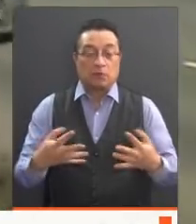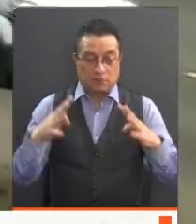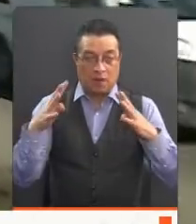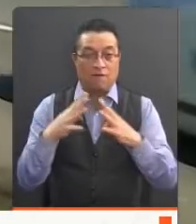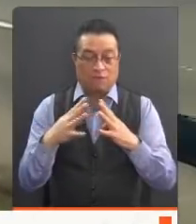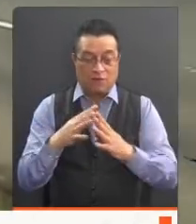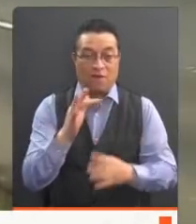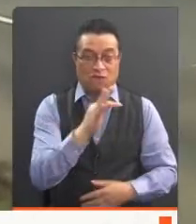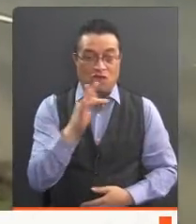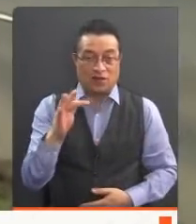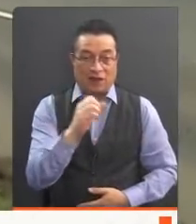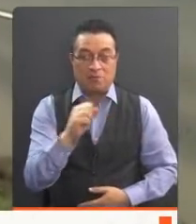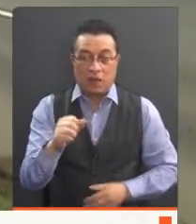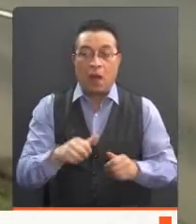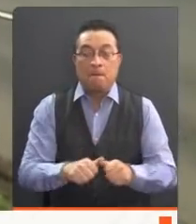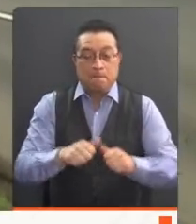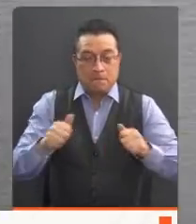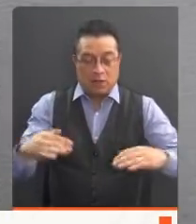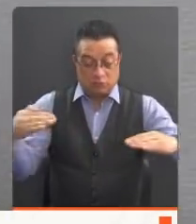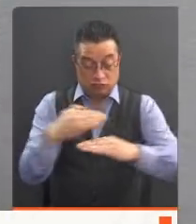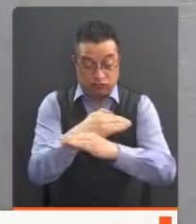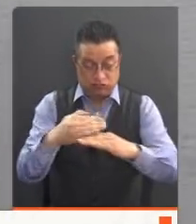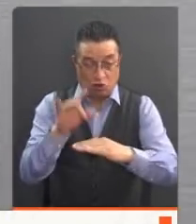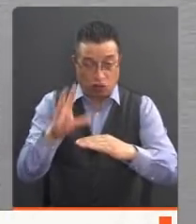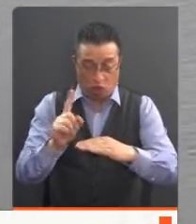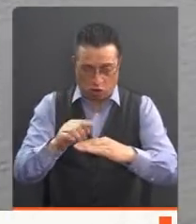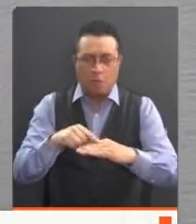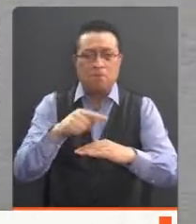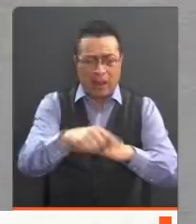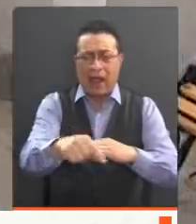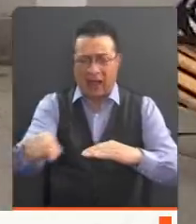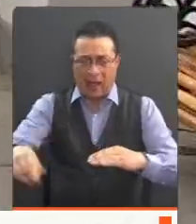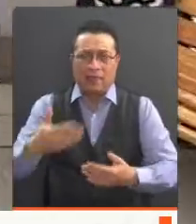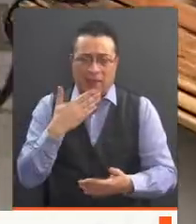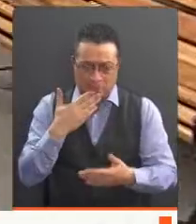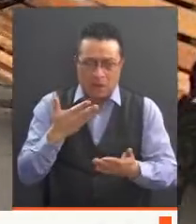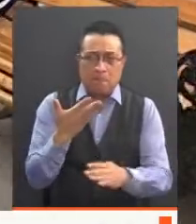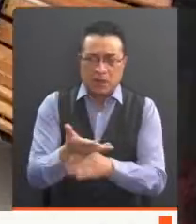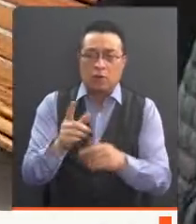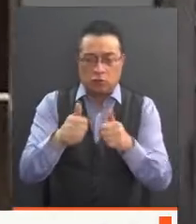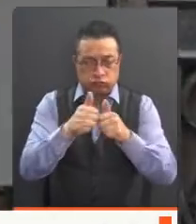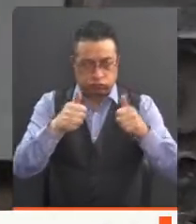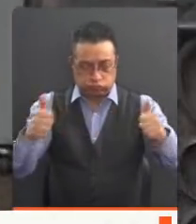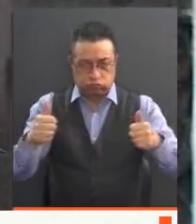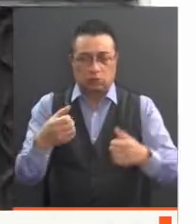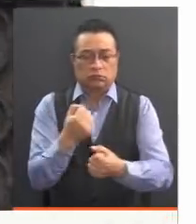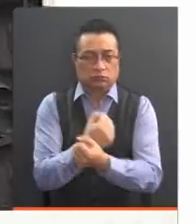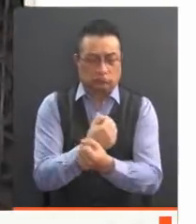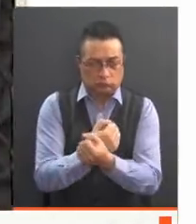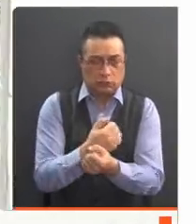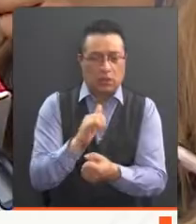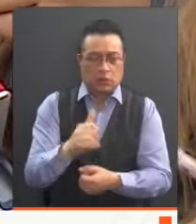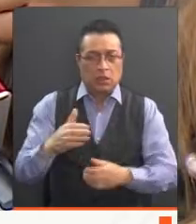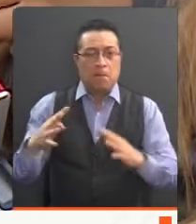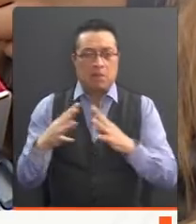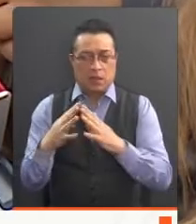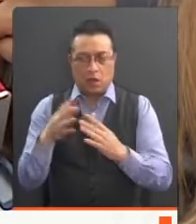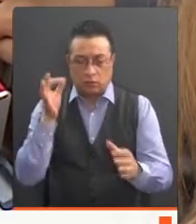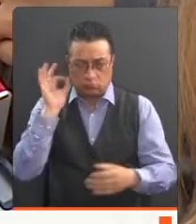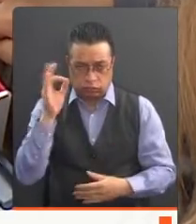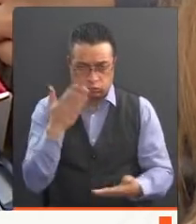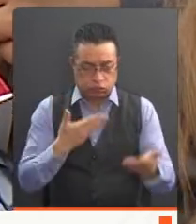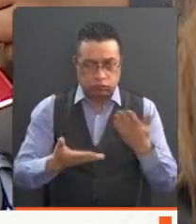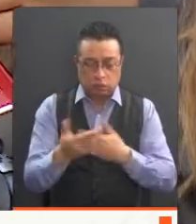se extienda más allá de las rutas principales, algo que La Moneda evalúa en una reunión con autoridades policiales y militares. Parte